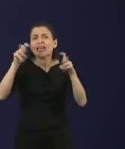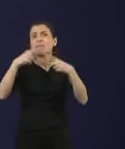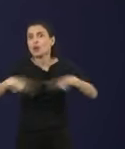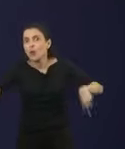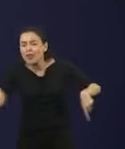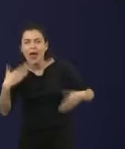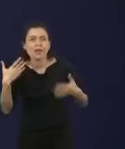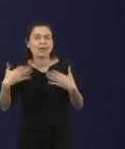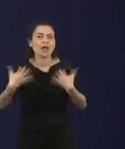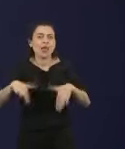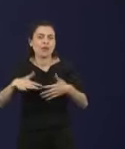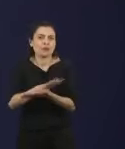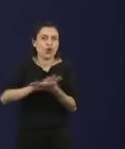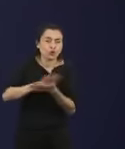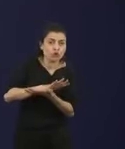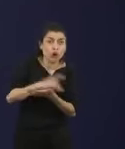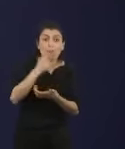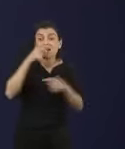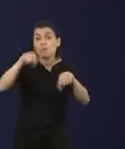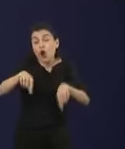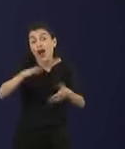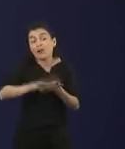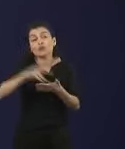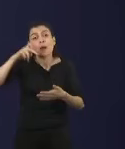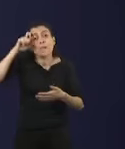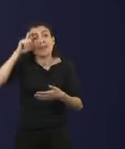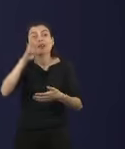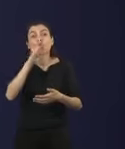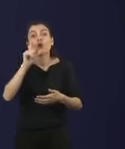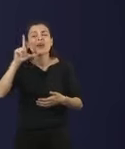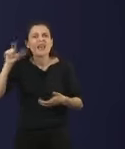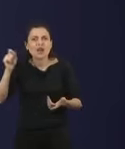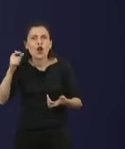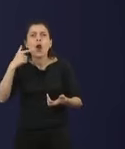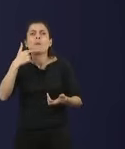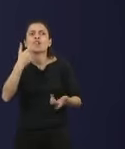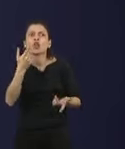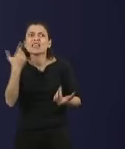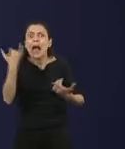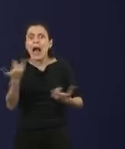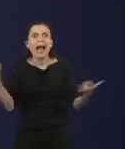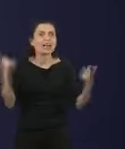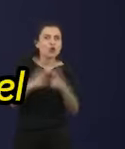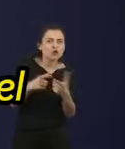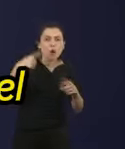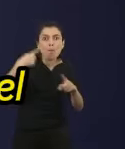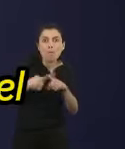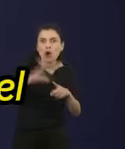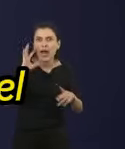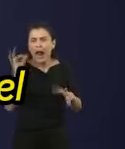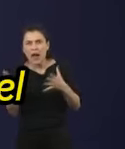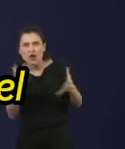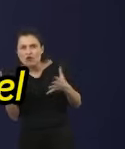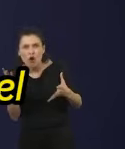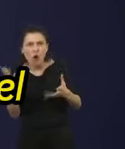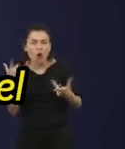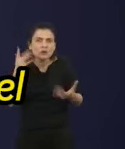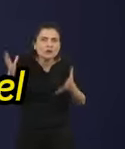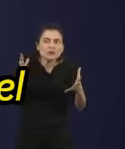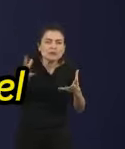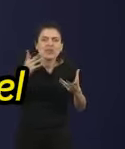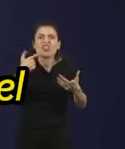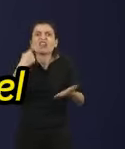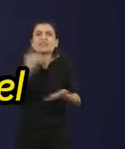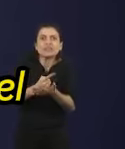continuadas como puede ser con el caso de petelo pero no porque esto implique absolutamente nada con respecto a una derivación de